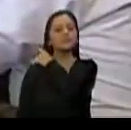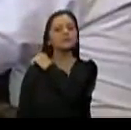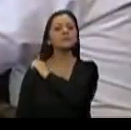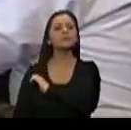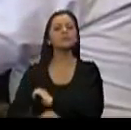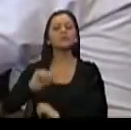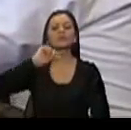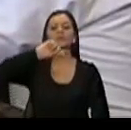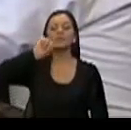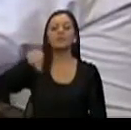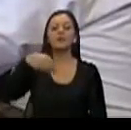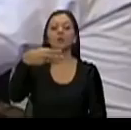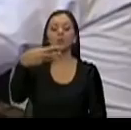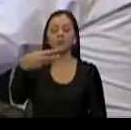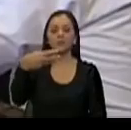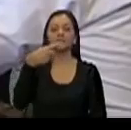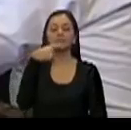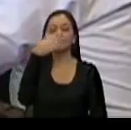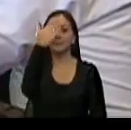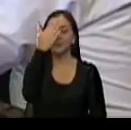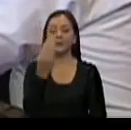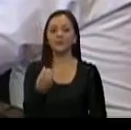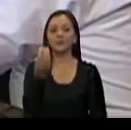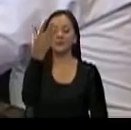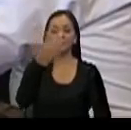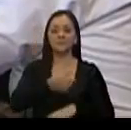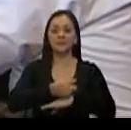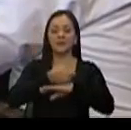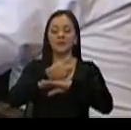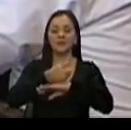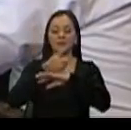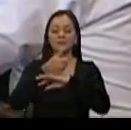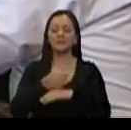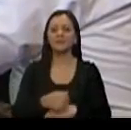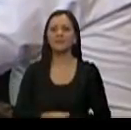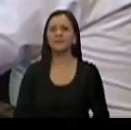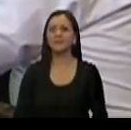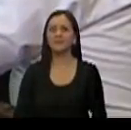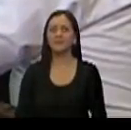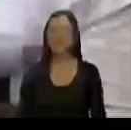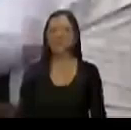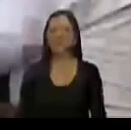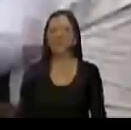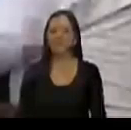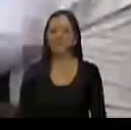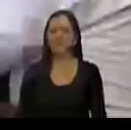tardes. Buenos días, señoras autoridades. ¿Cómo se puede contar